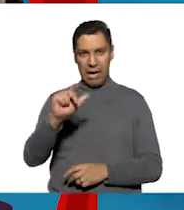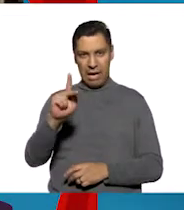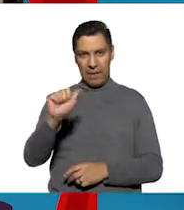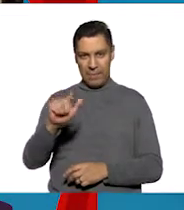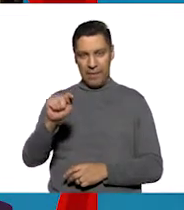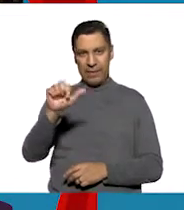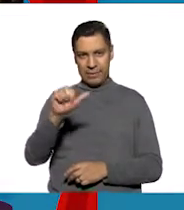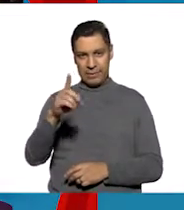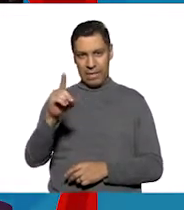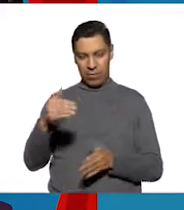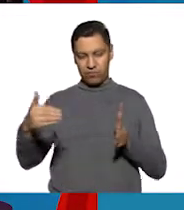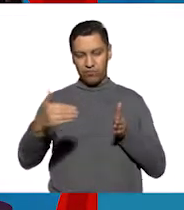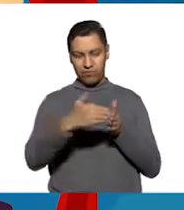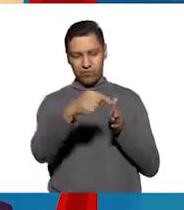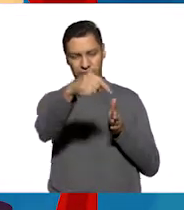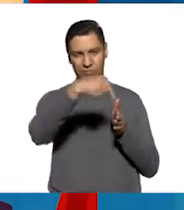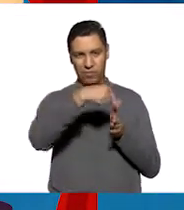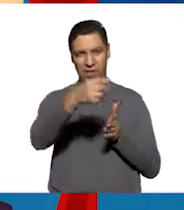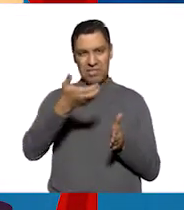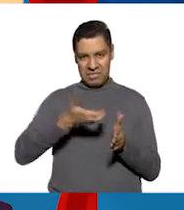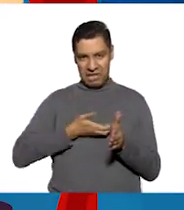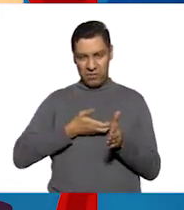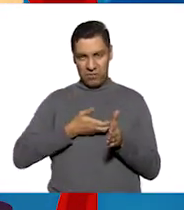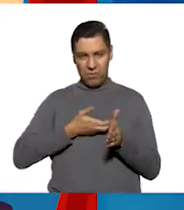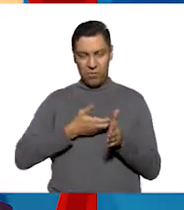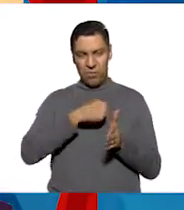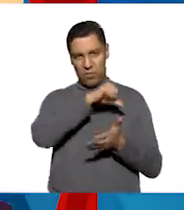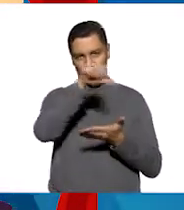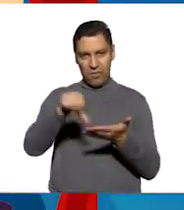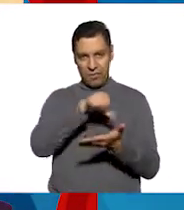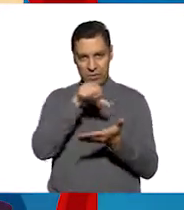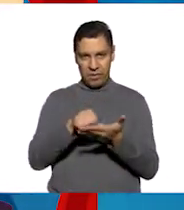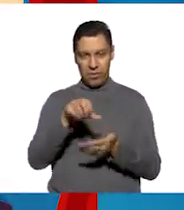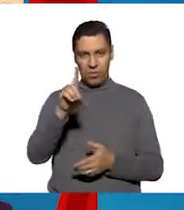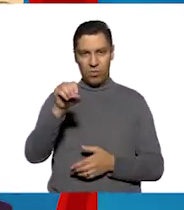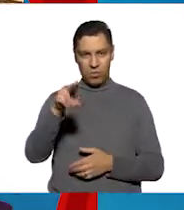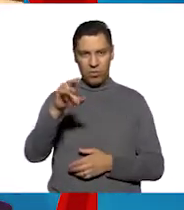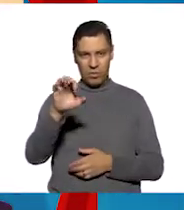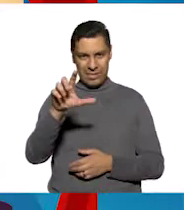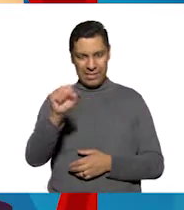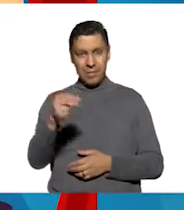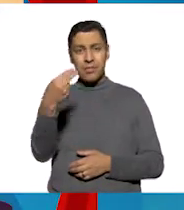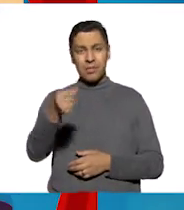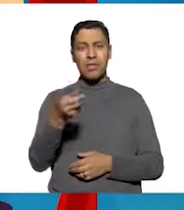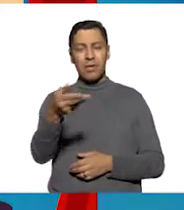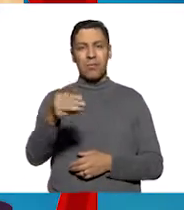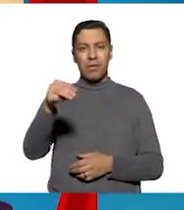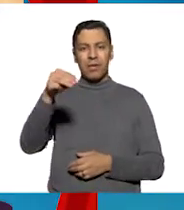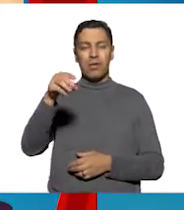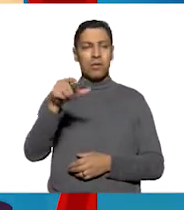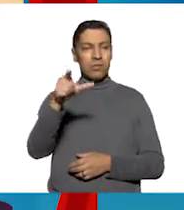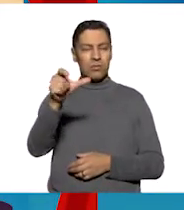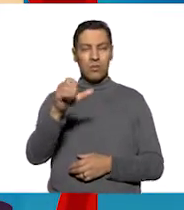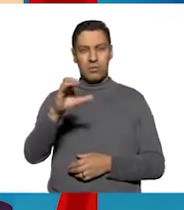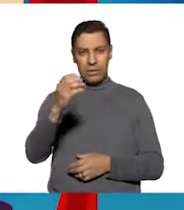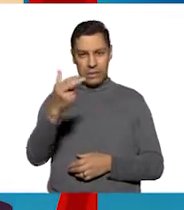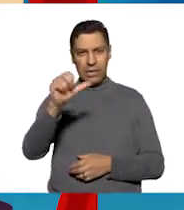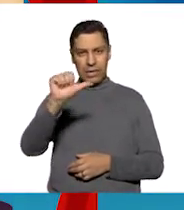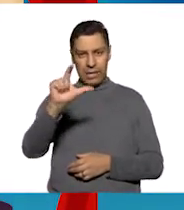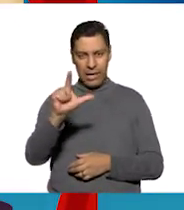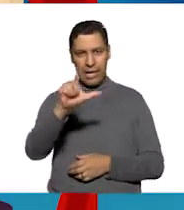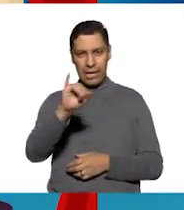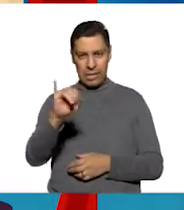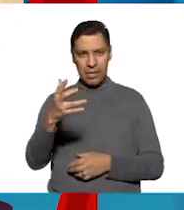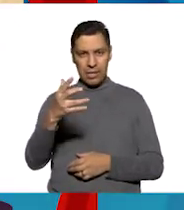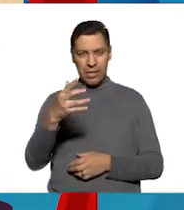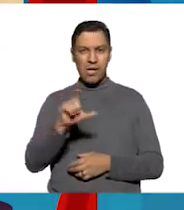esquina de Argentina y Donceles. Fue encontrada en 1901. Se llama Cuauhxicalli, que quiere decir vaso del águila, puesto